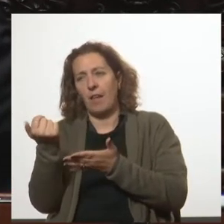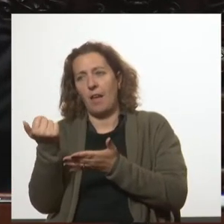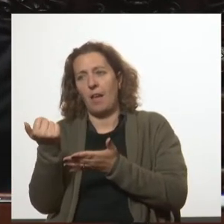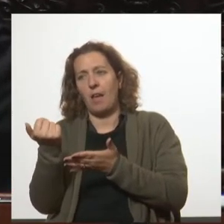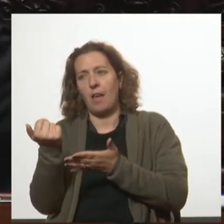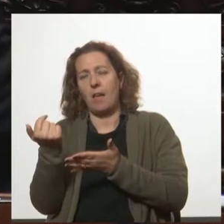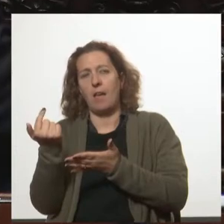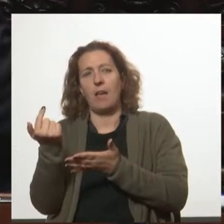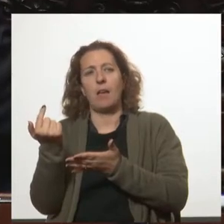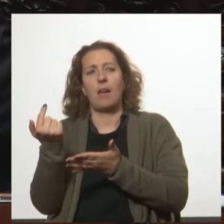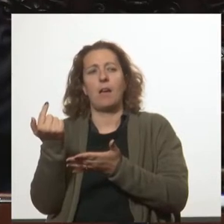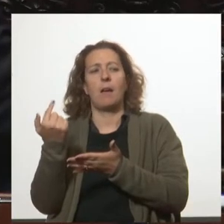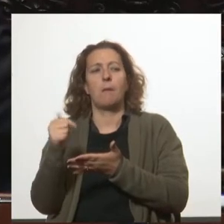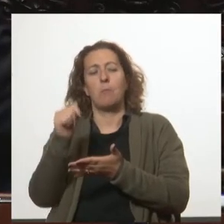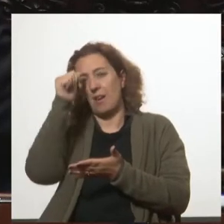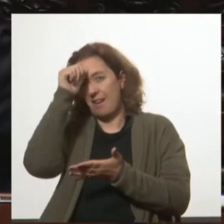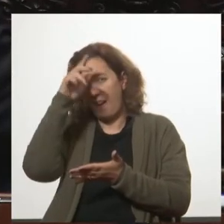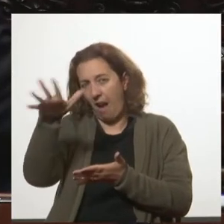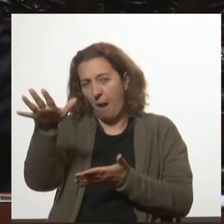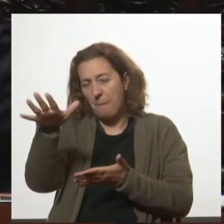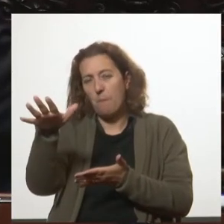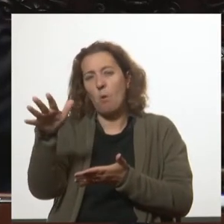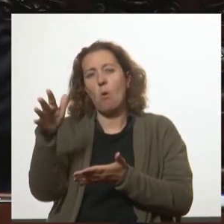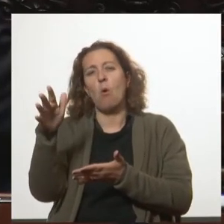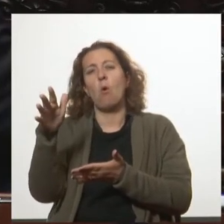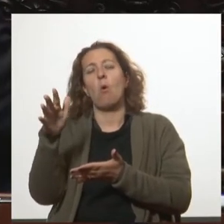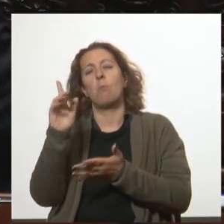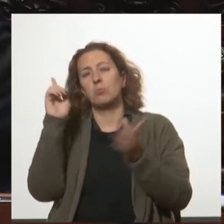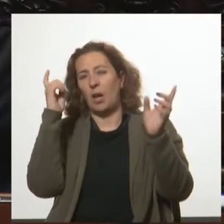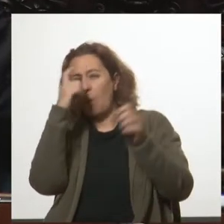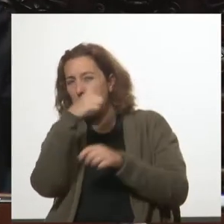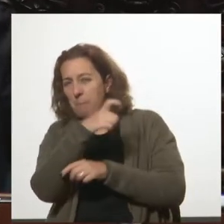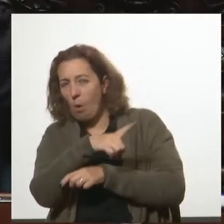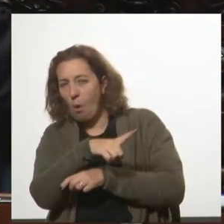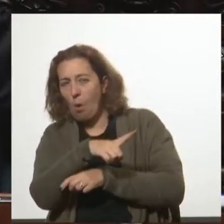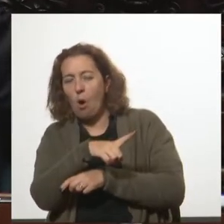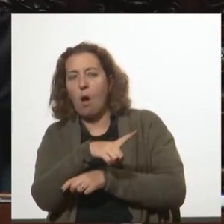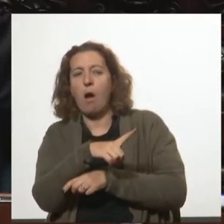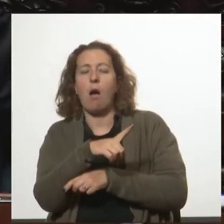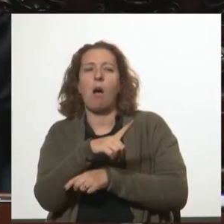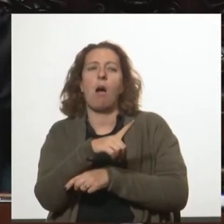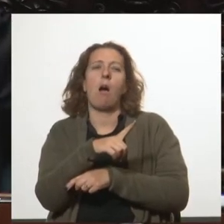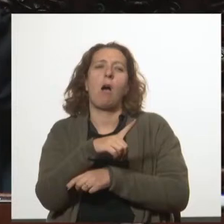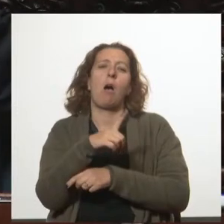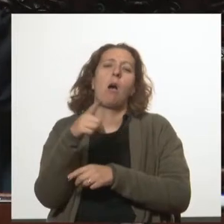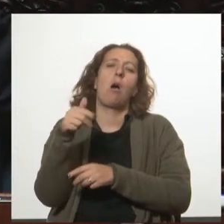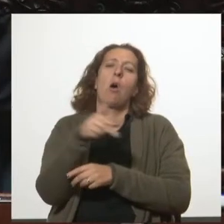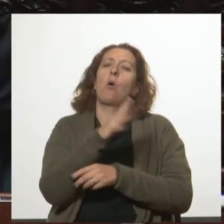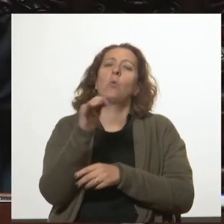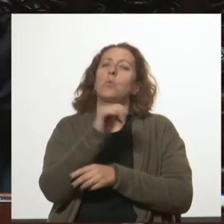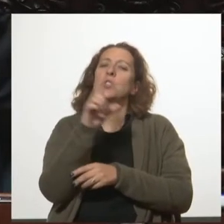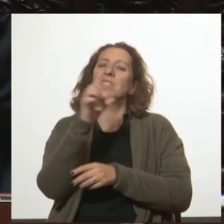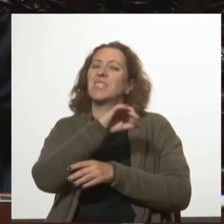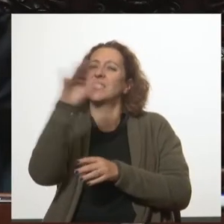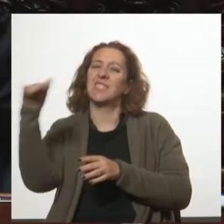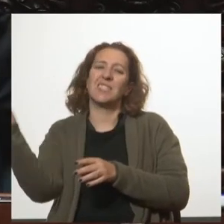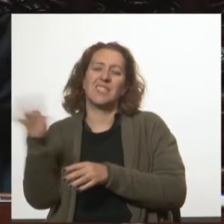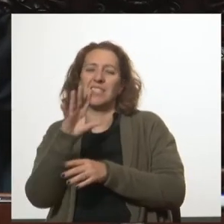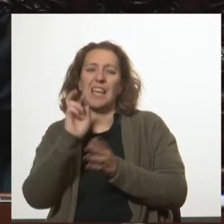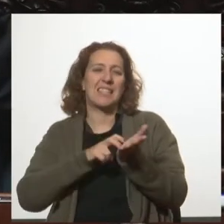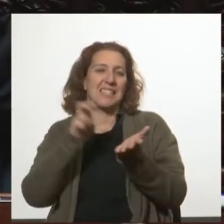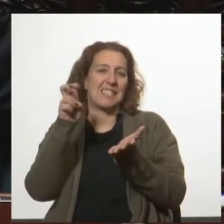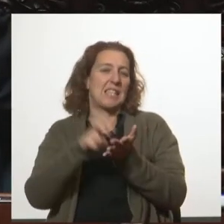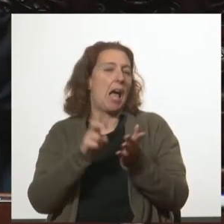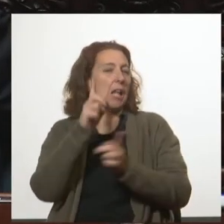el campo y por el medio del campo de tacuarembó de las cuchillas de saltos algunos niños